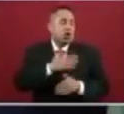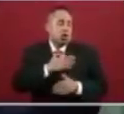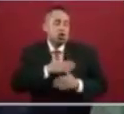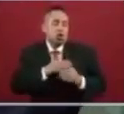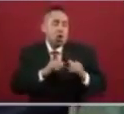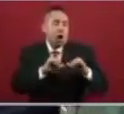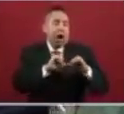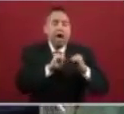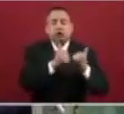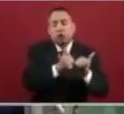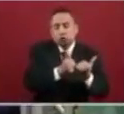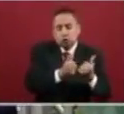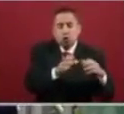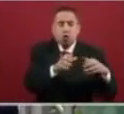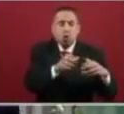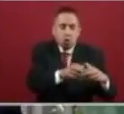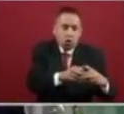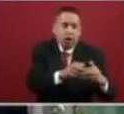organización independiente,